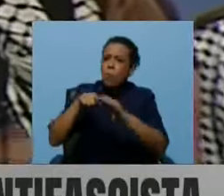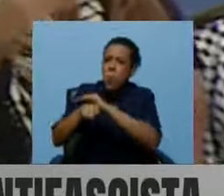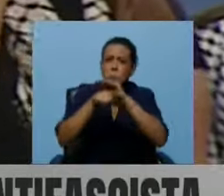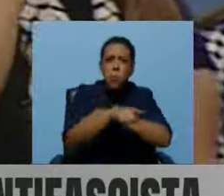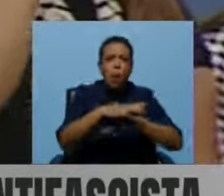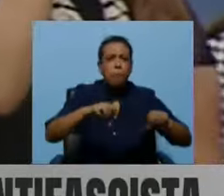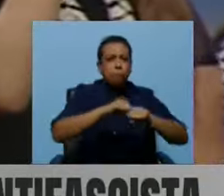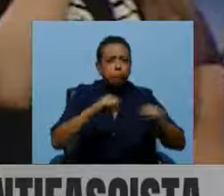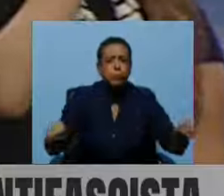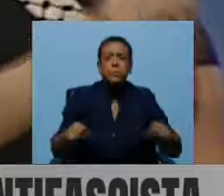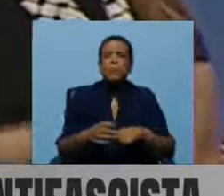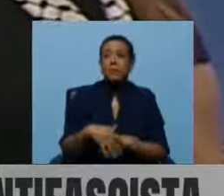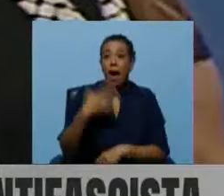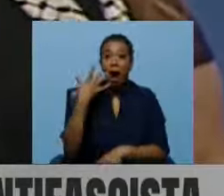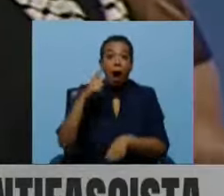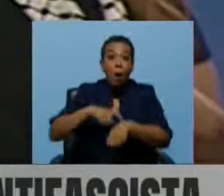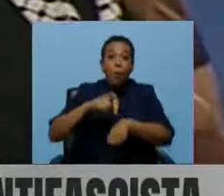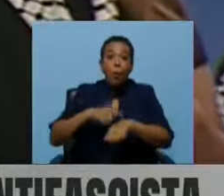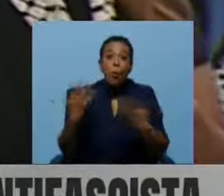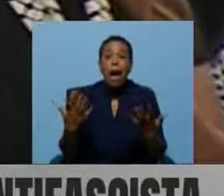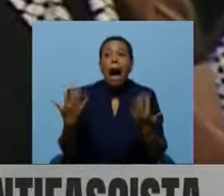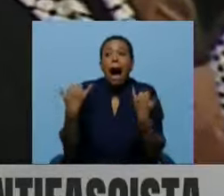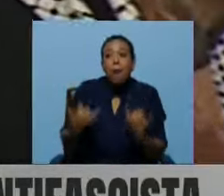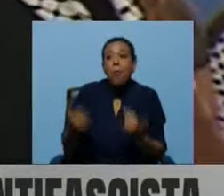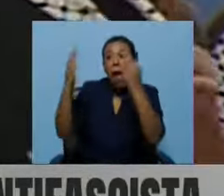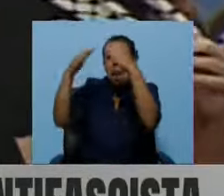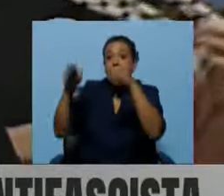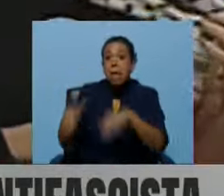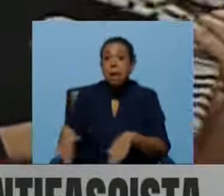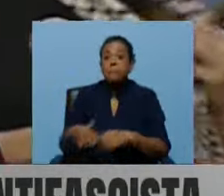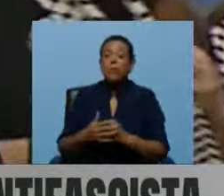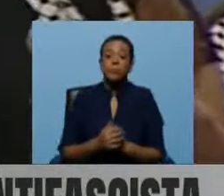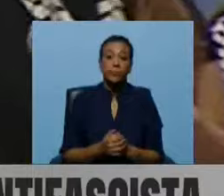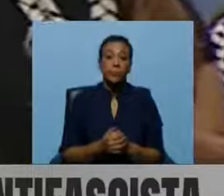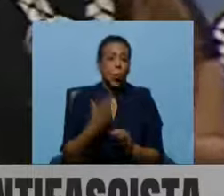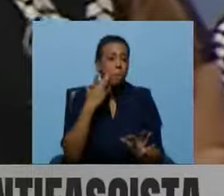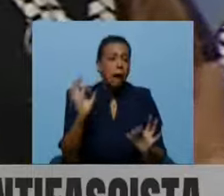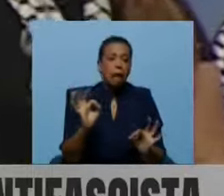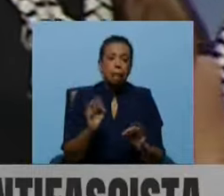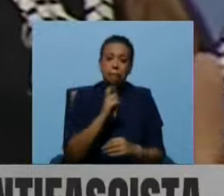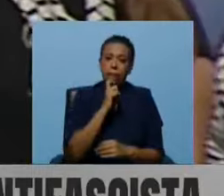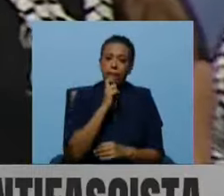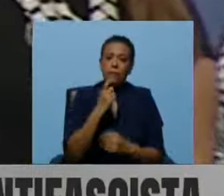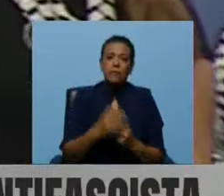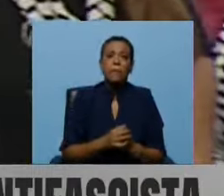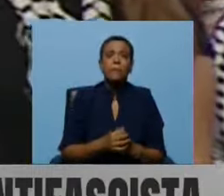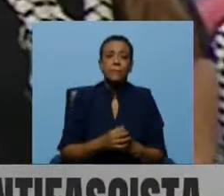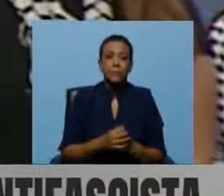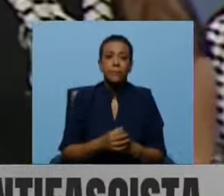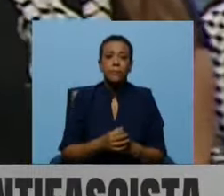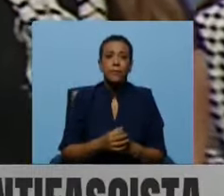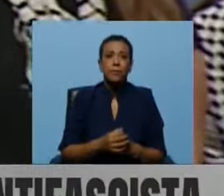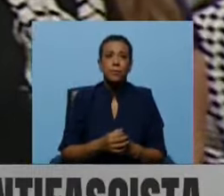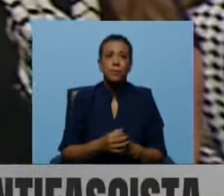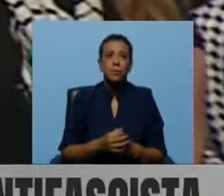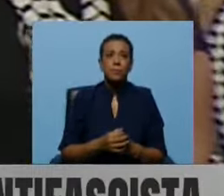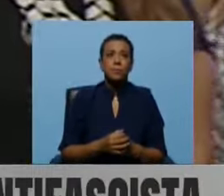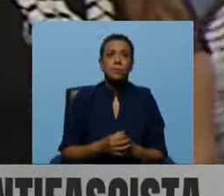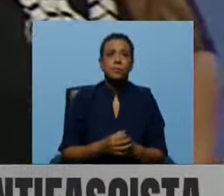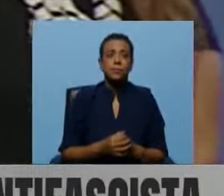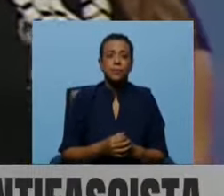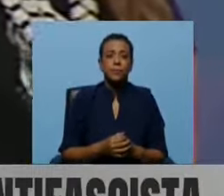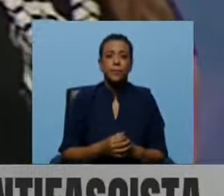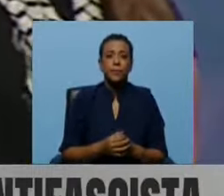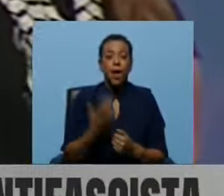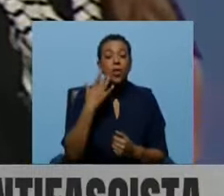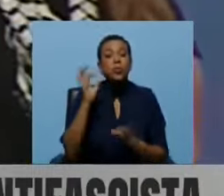ella. Y bueno, ahorita está en el Líbano. Nosotros repudiamos. El Seyed Hassan Nasrallah, secretario general de Hezbollah,